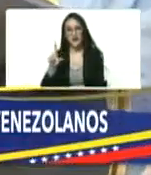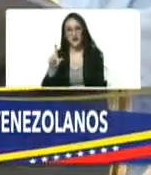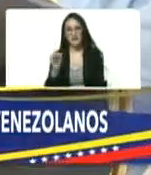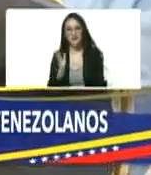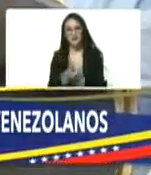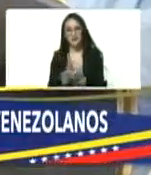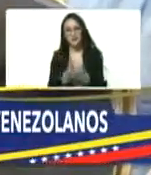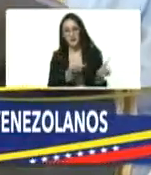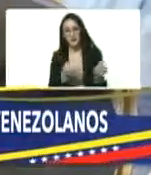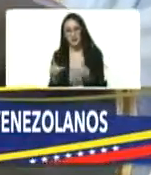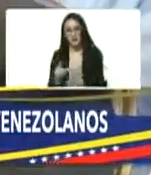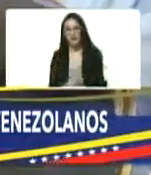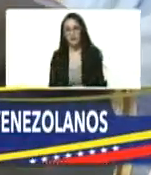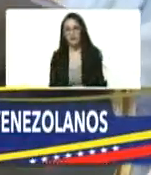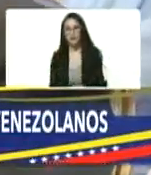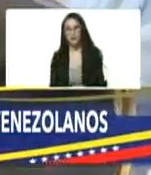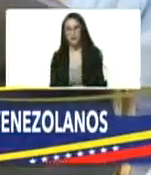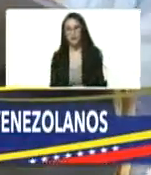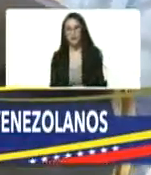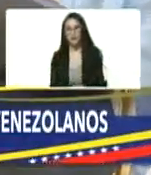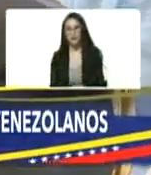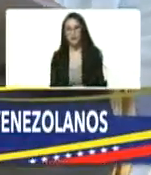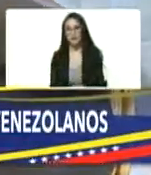Siempre listo.